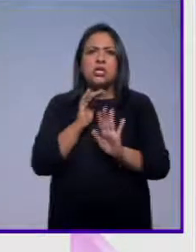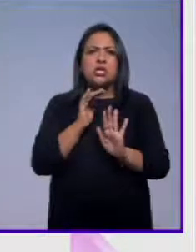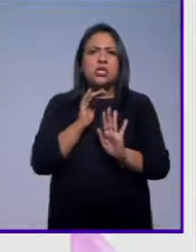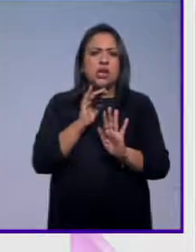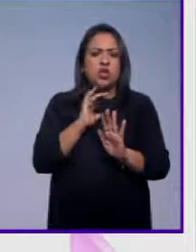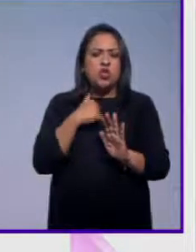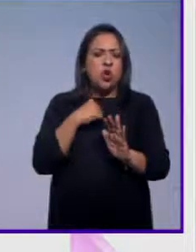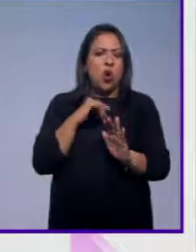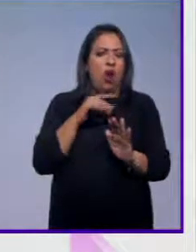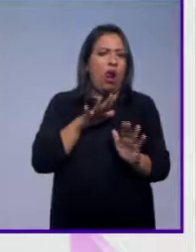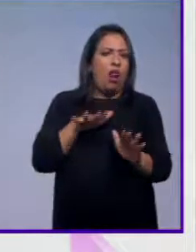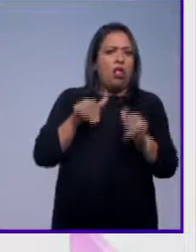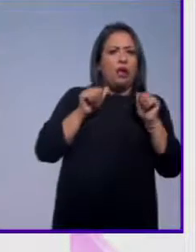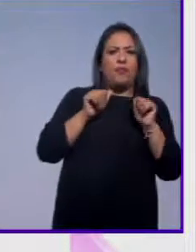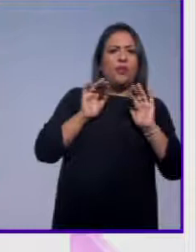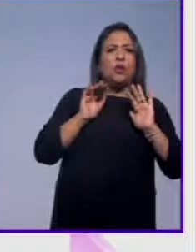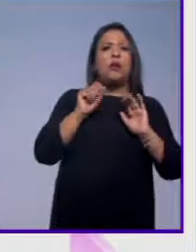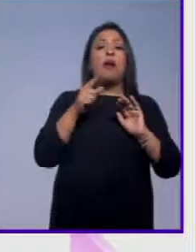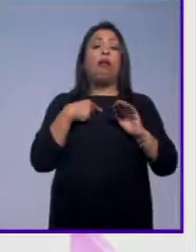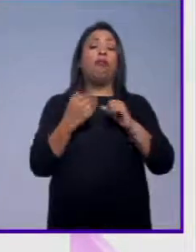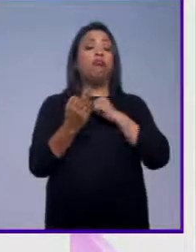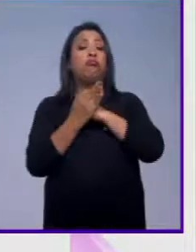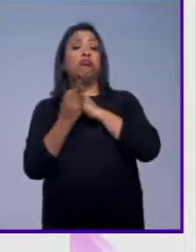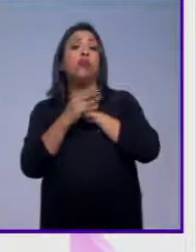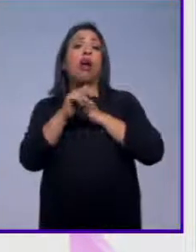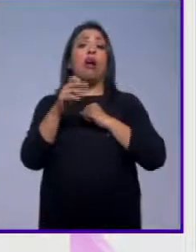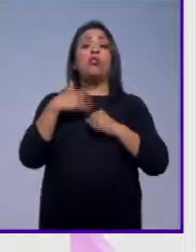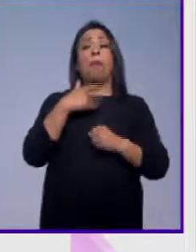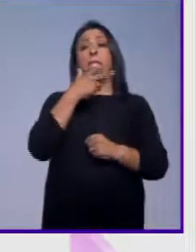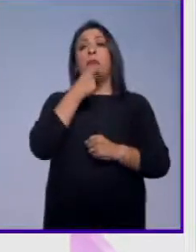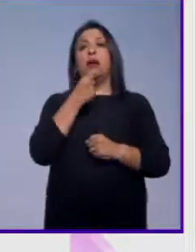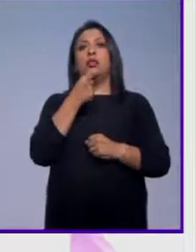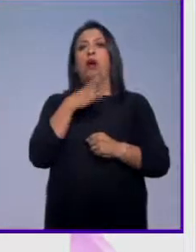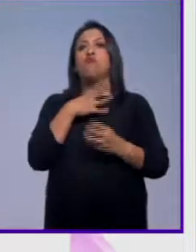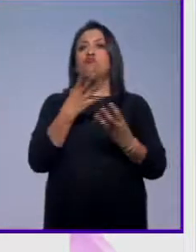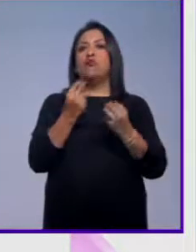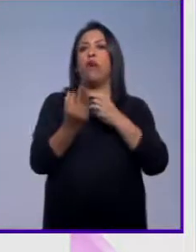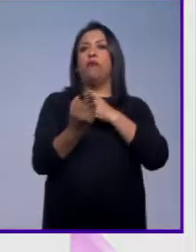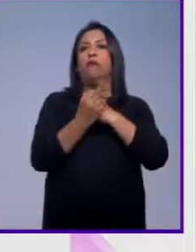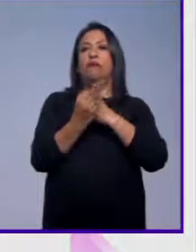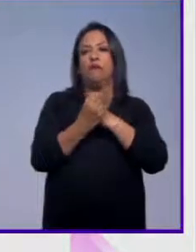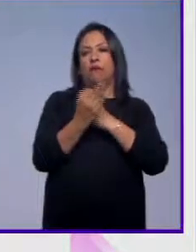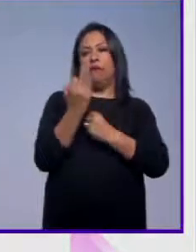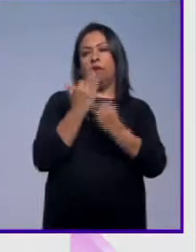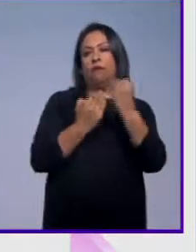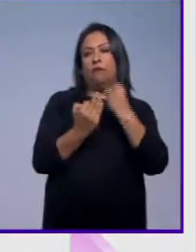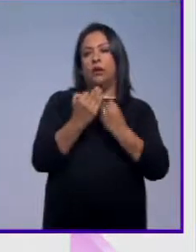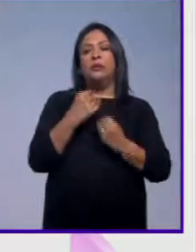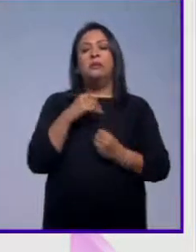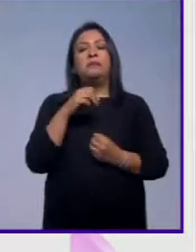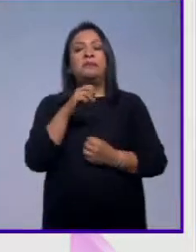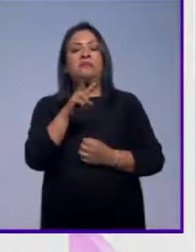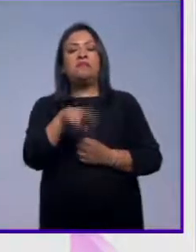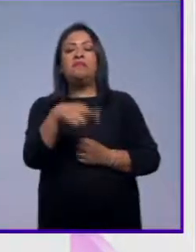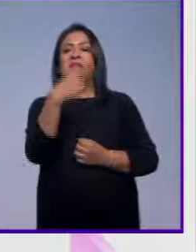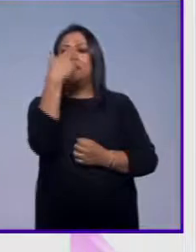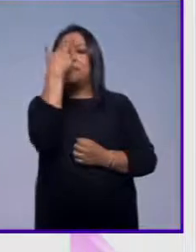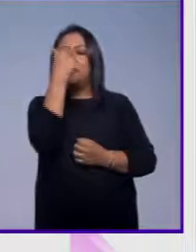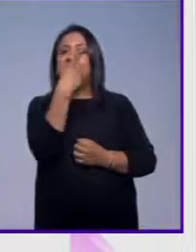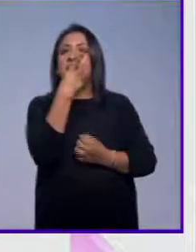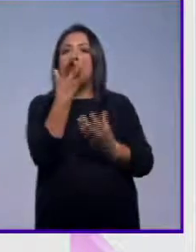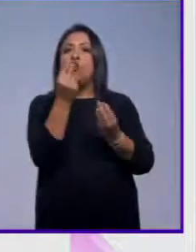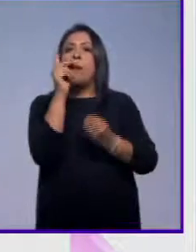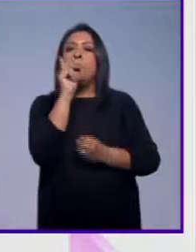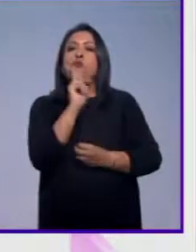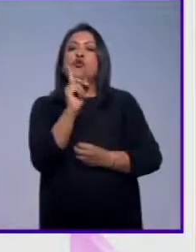estos contextos y también de perder los privilegios que les da el contexto machista porque hay que decirlo no y como muchas mujeres también